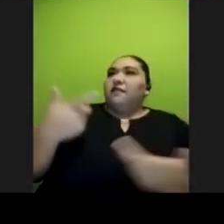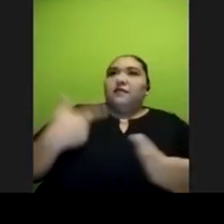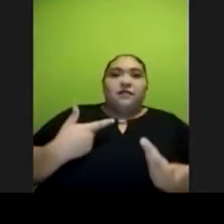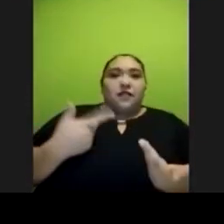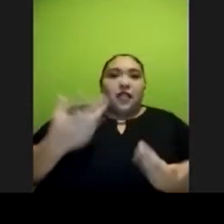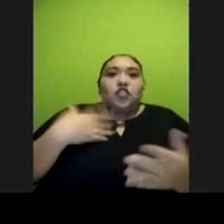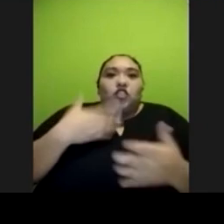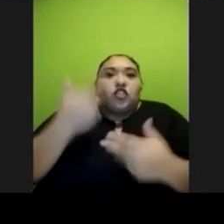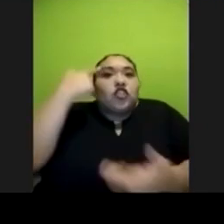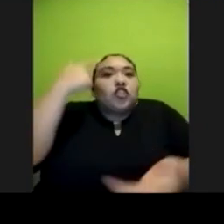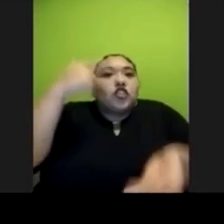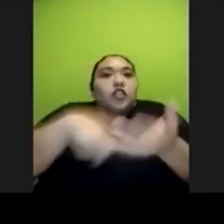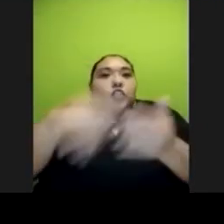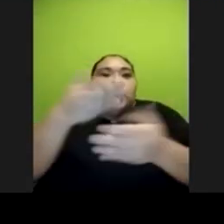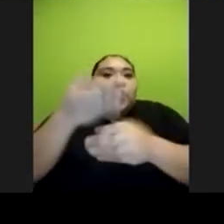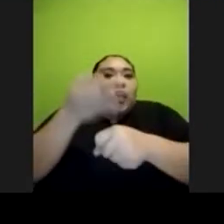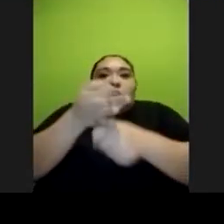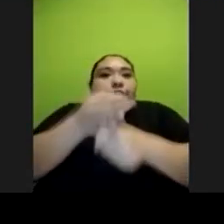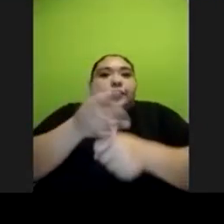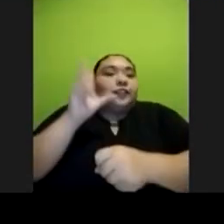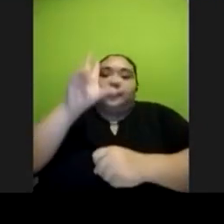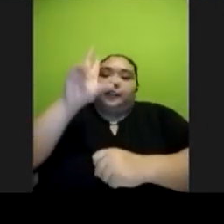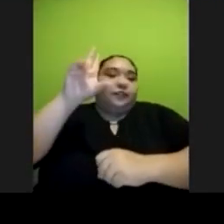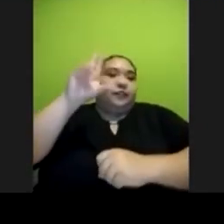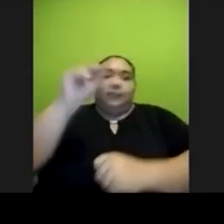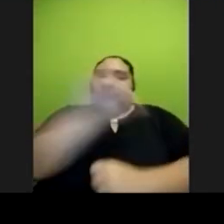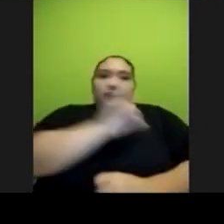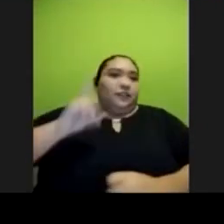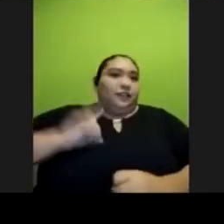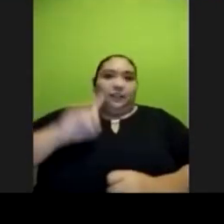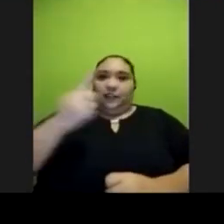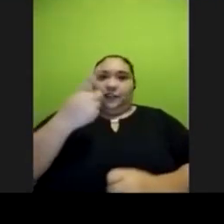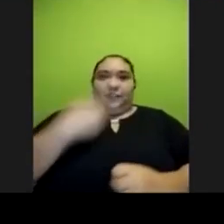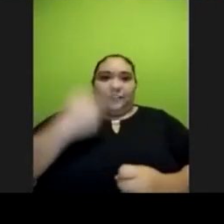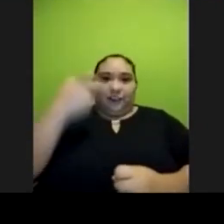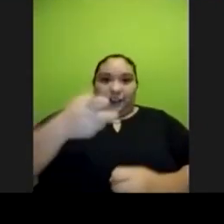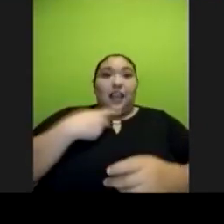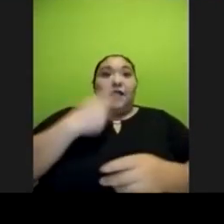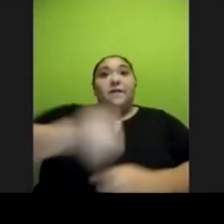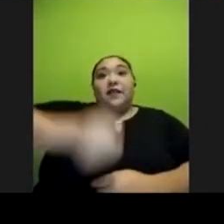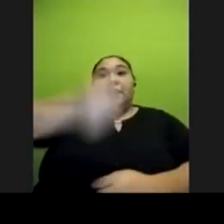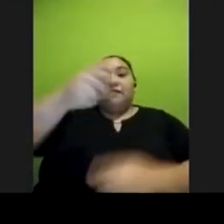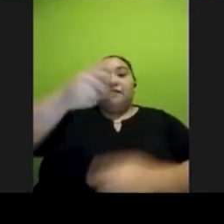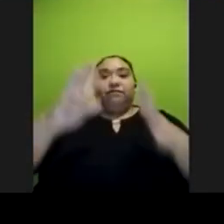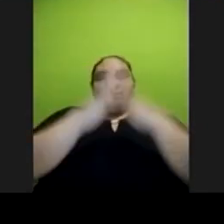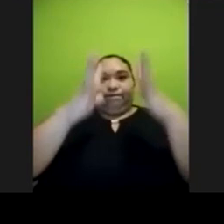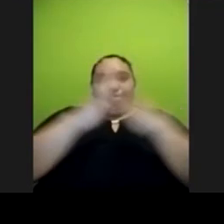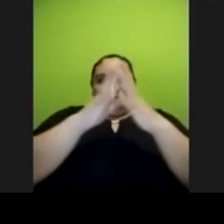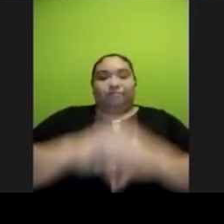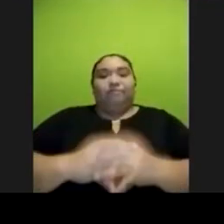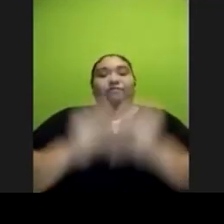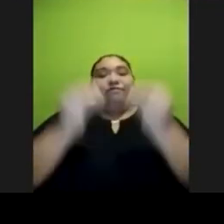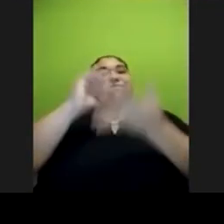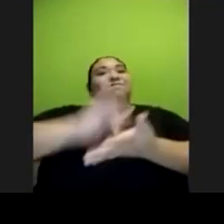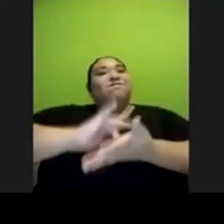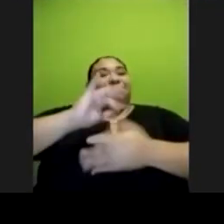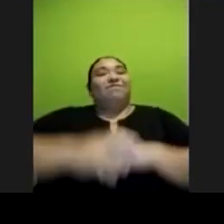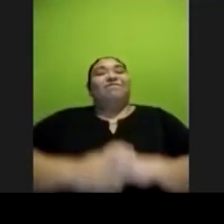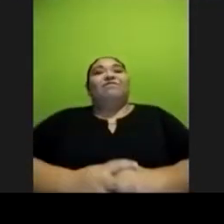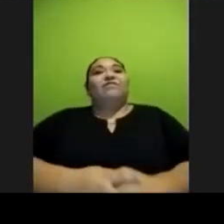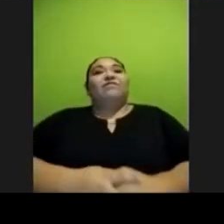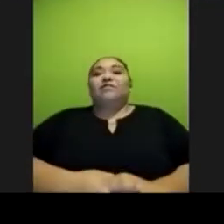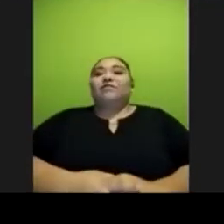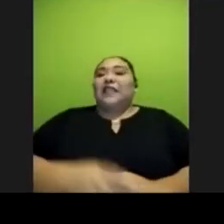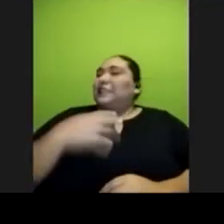bueno, te doy la palabra, Mark, para que por favor nos des esta primera participación. Sí, muchas gracias, Daniel, y gracias por la oportunidad